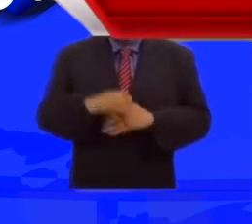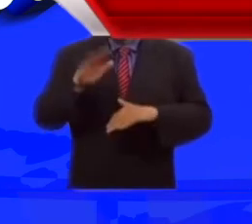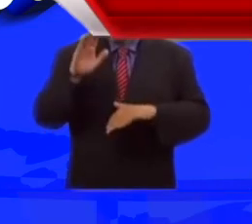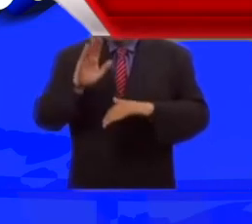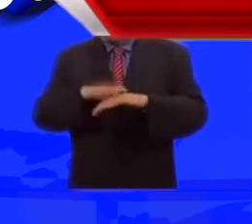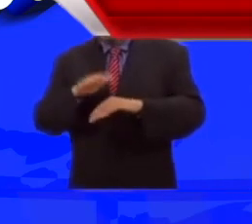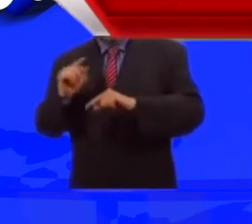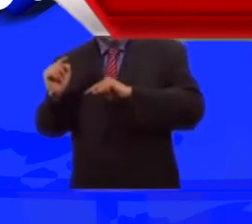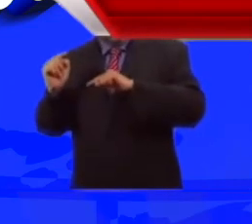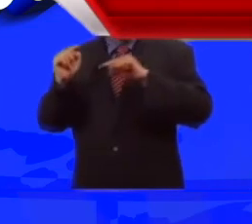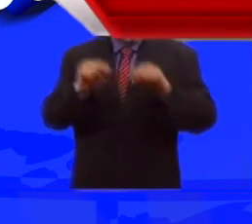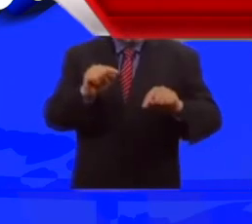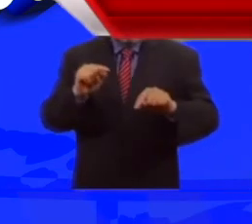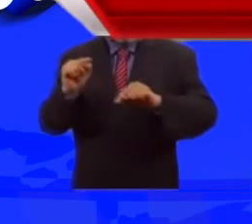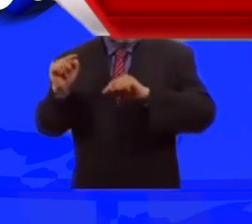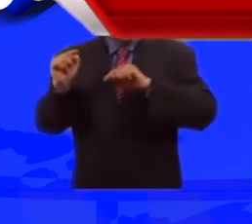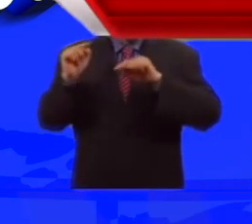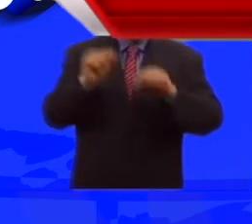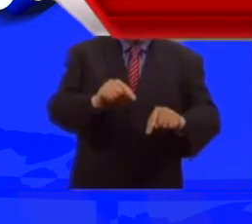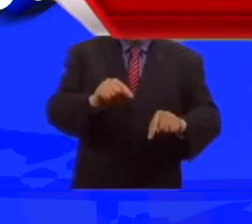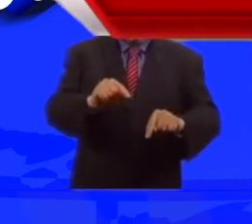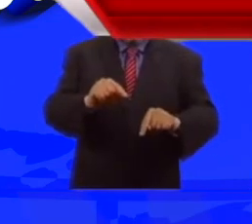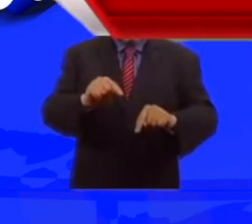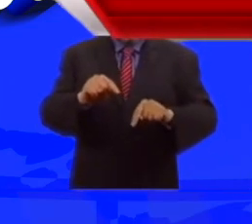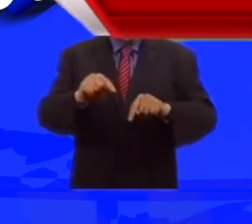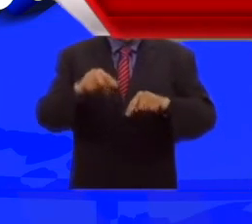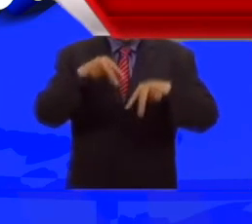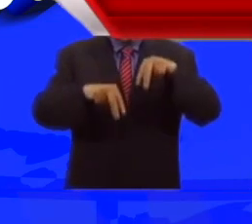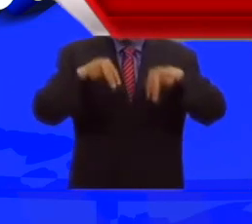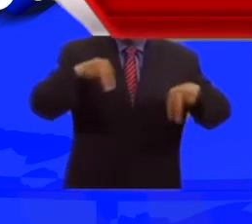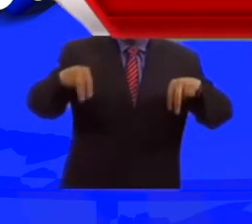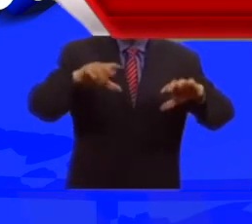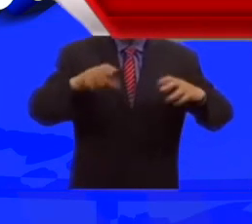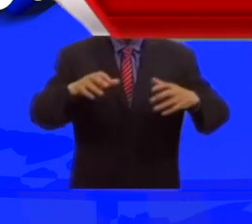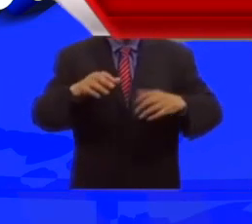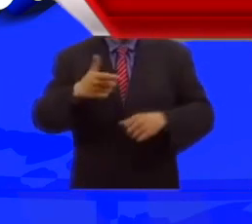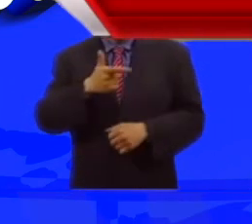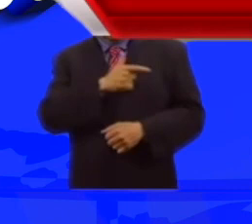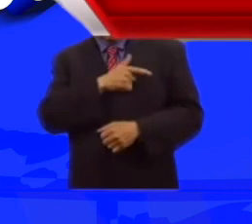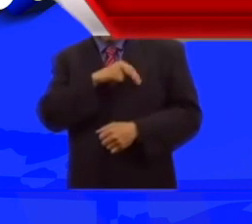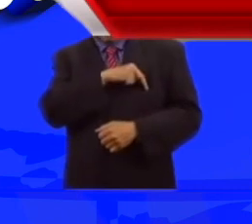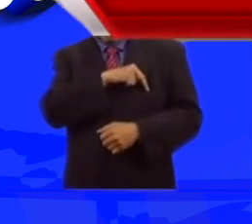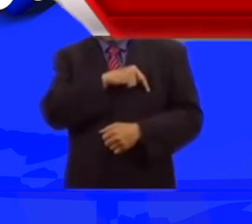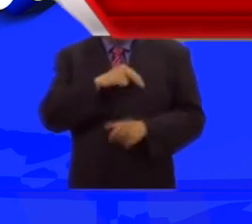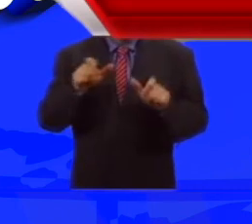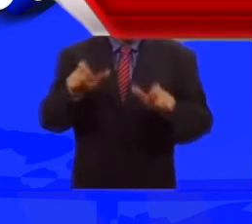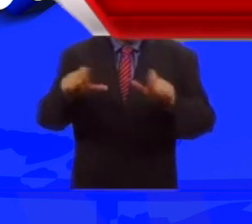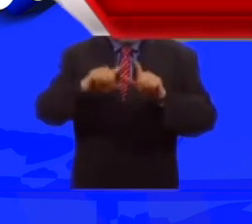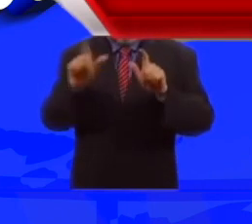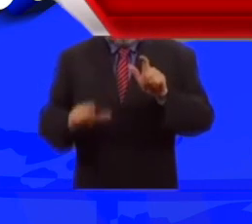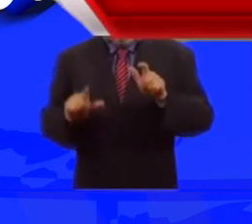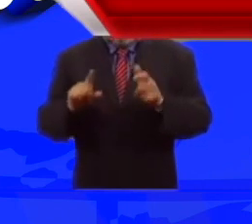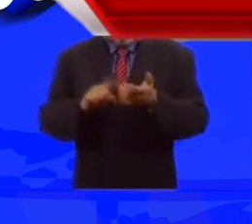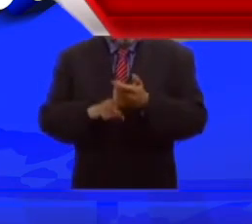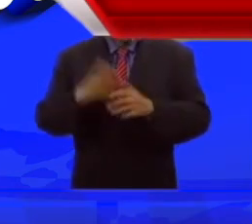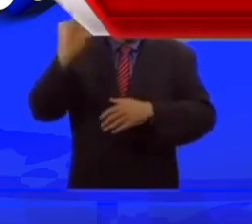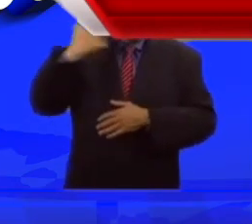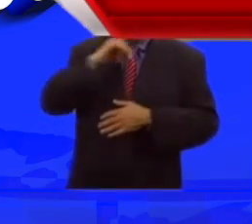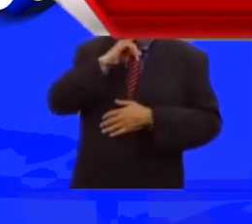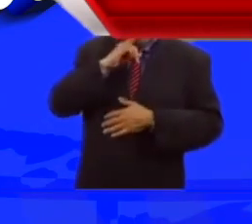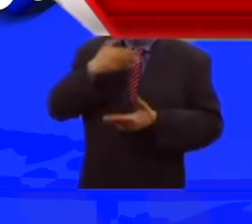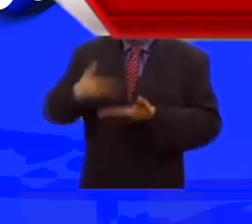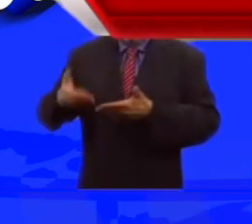presencia de la Guardia Nacional en Jalisco que antes.